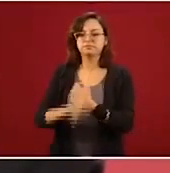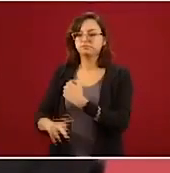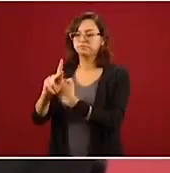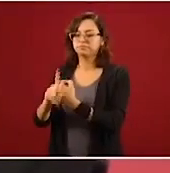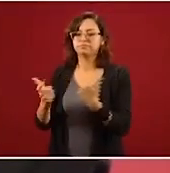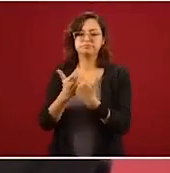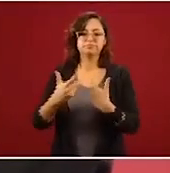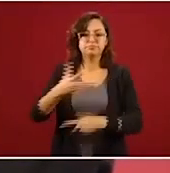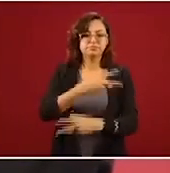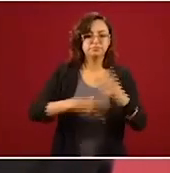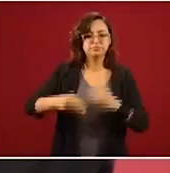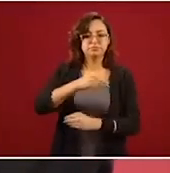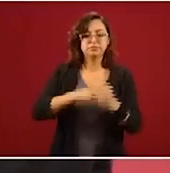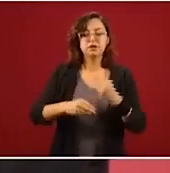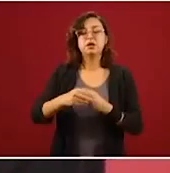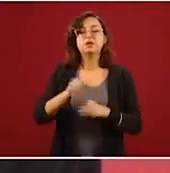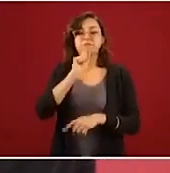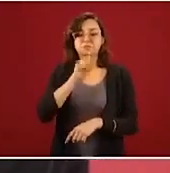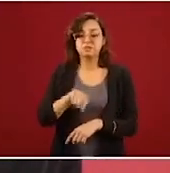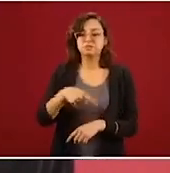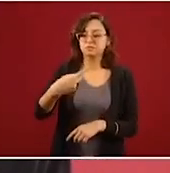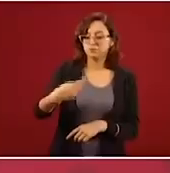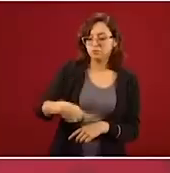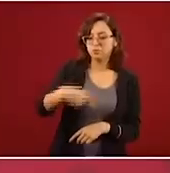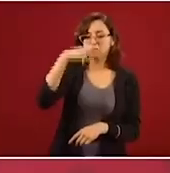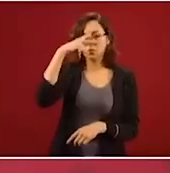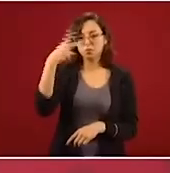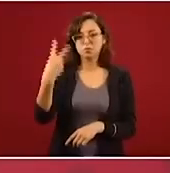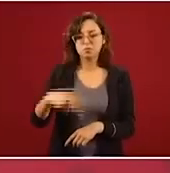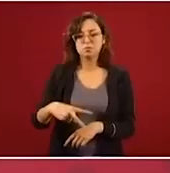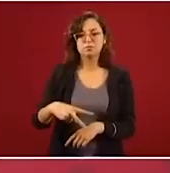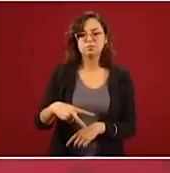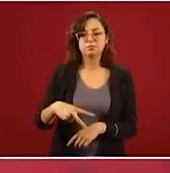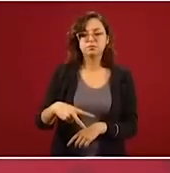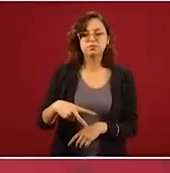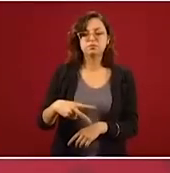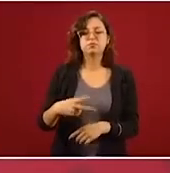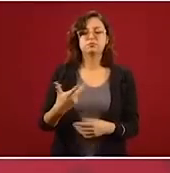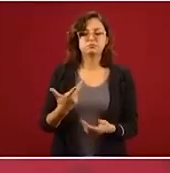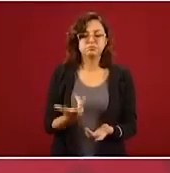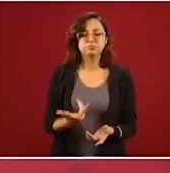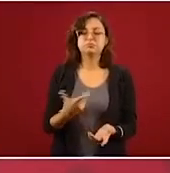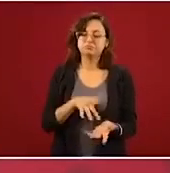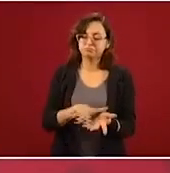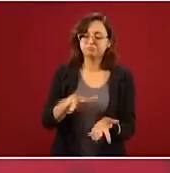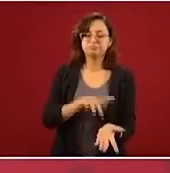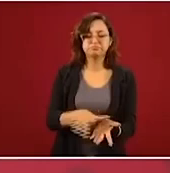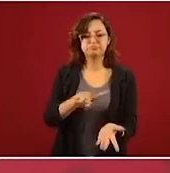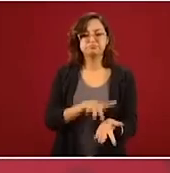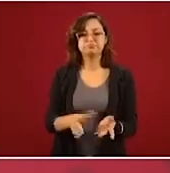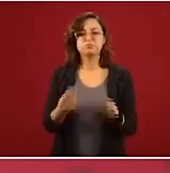y en el caso de México nos va a apoyar mucho para que